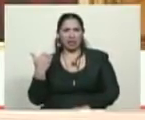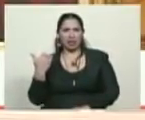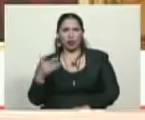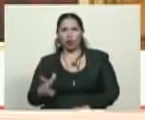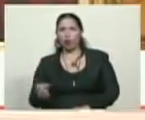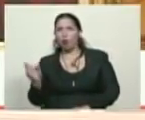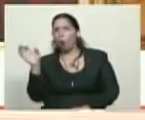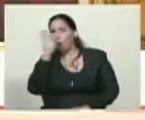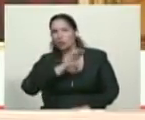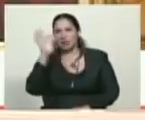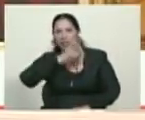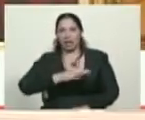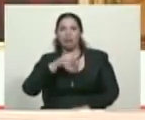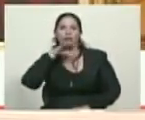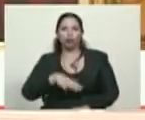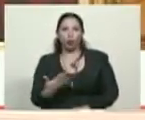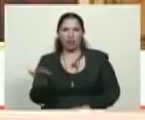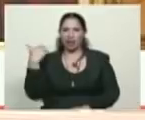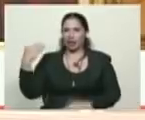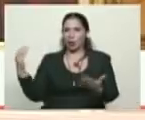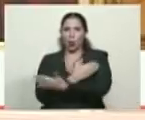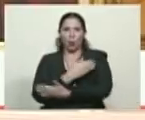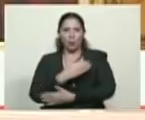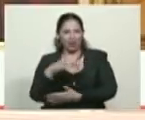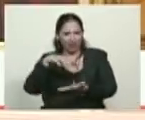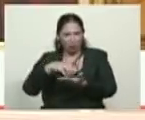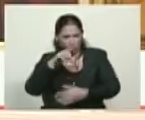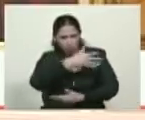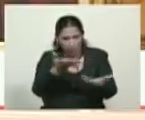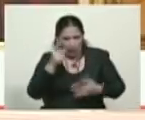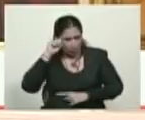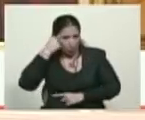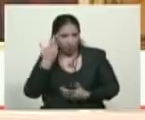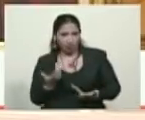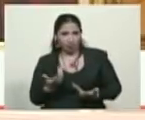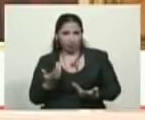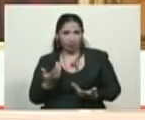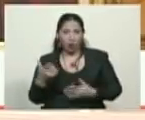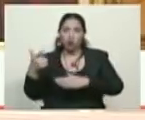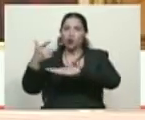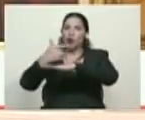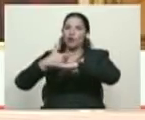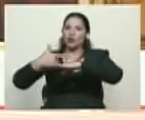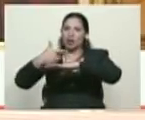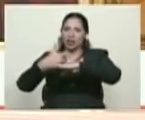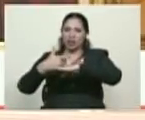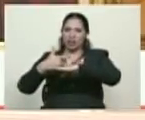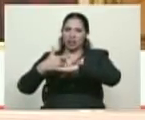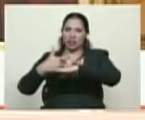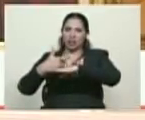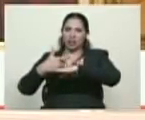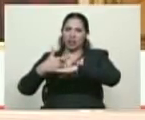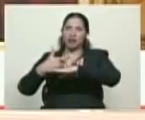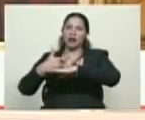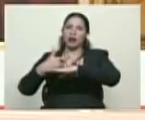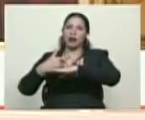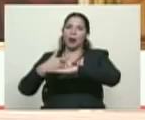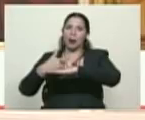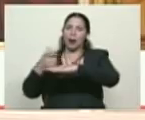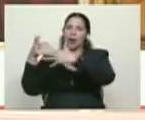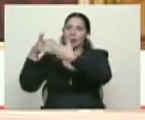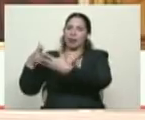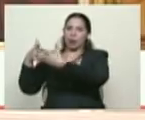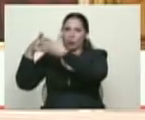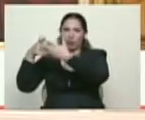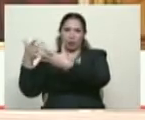histórica, aquel golpe de Estado? ¿Ustedes recuerdan? El gobierno de George W. Bush, el gobierno de